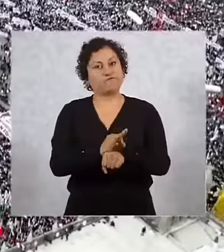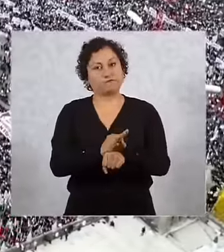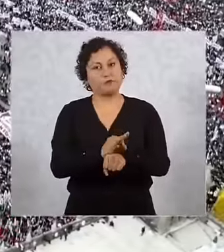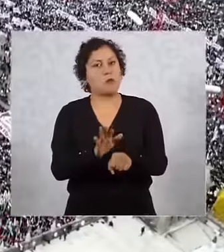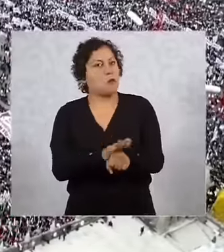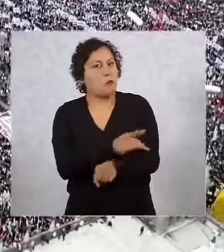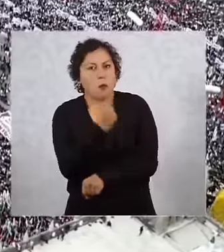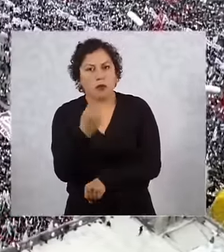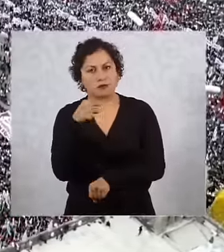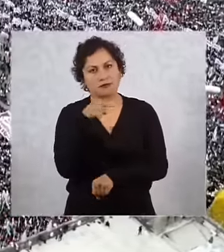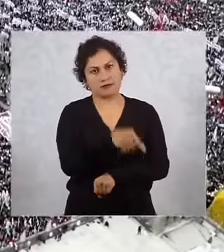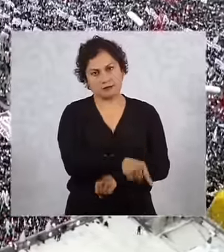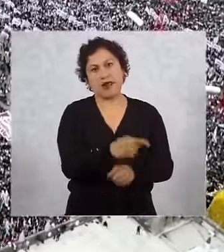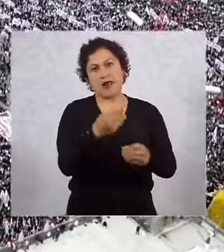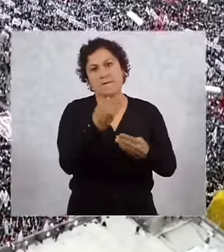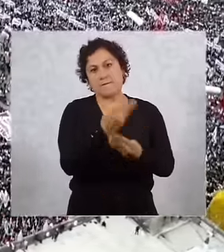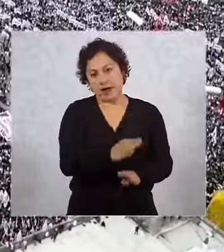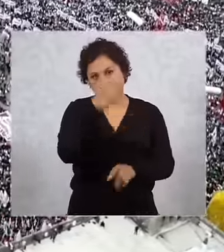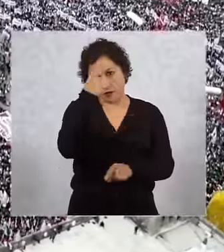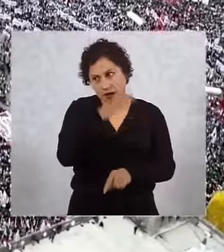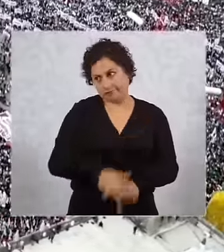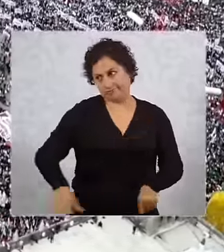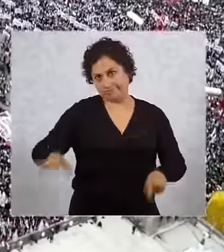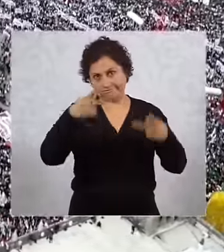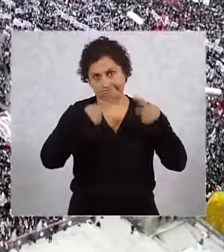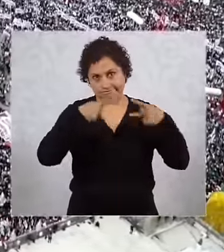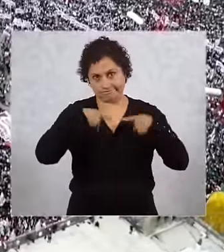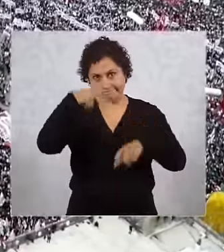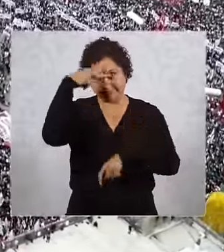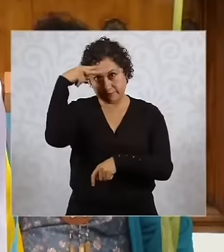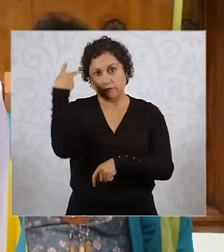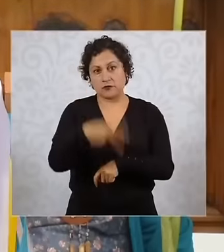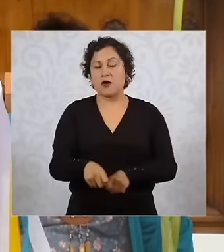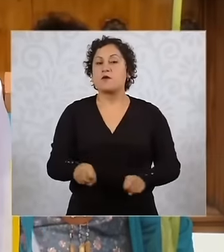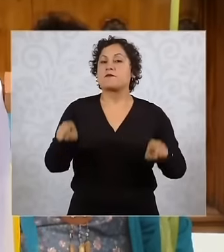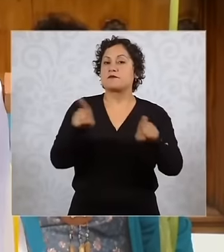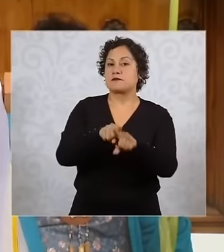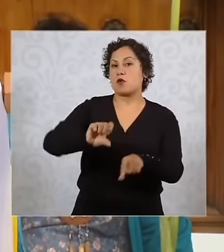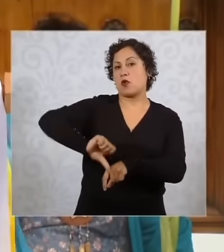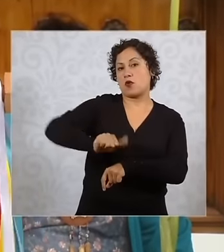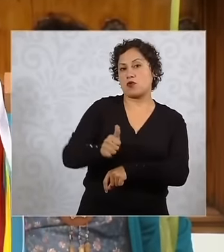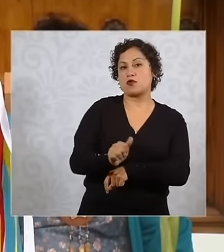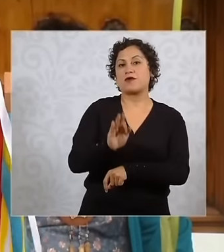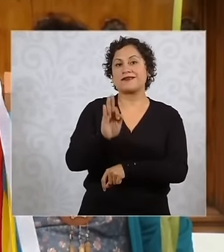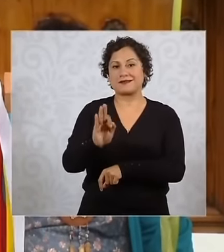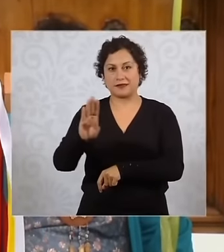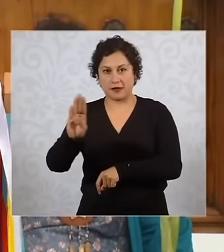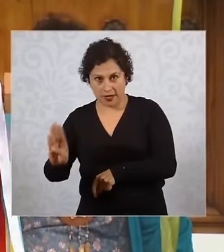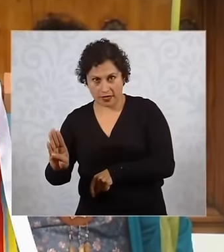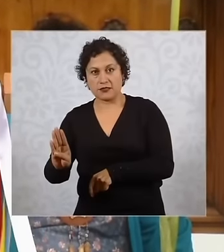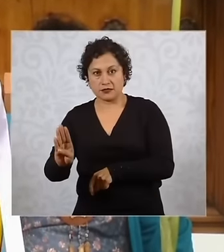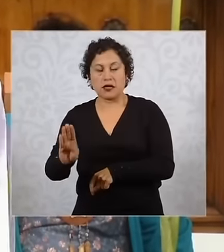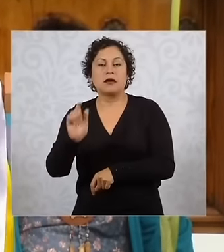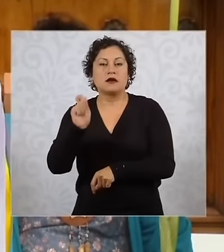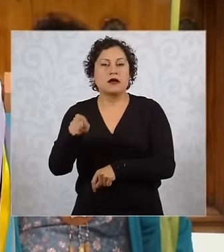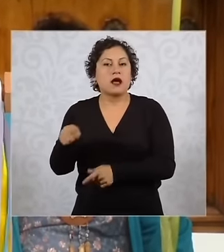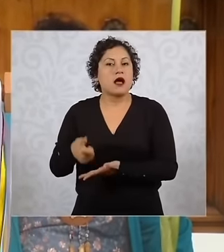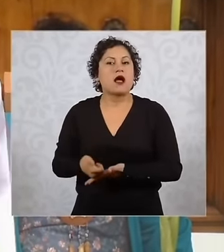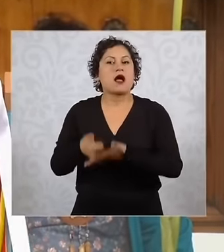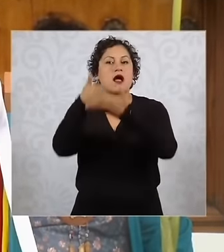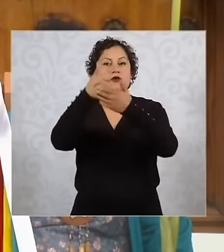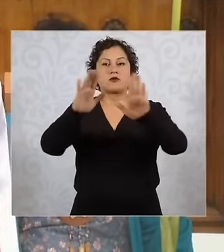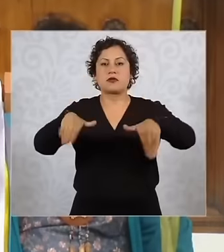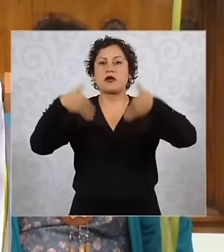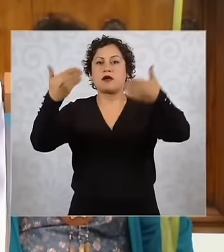de México, también financiera para el bienestar, que facilita las remesas